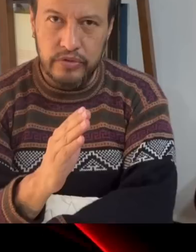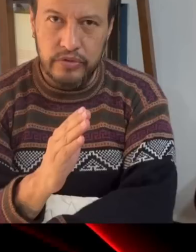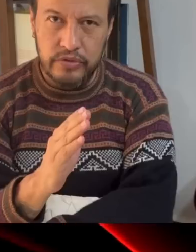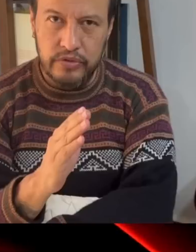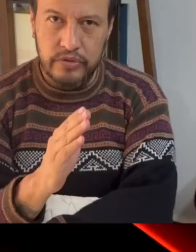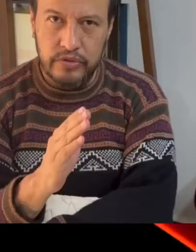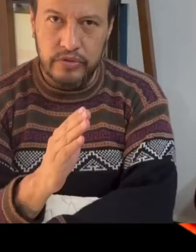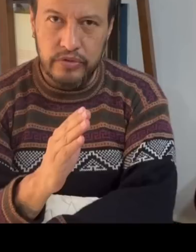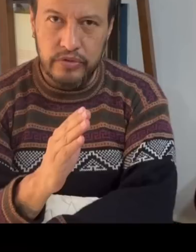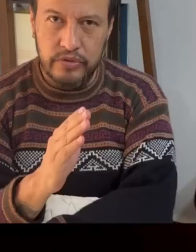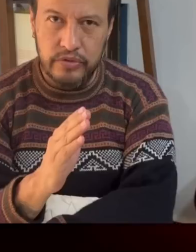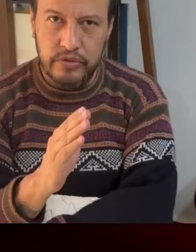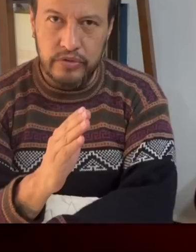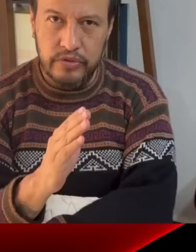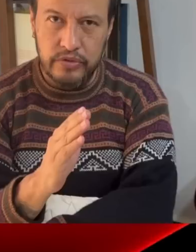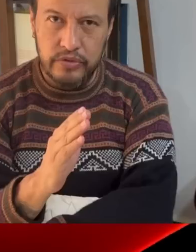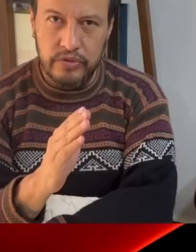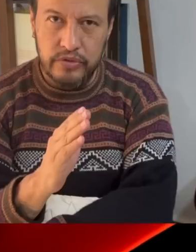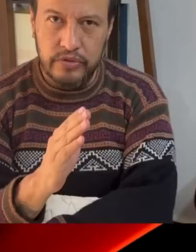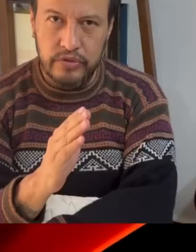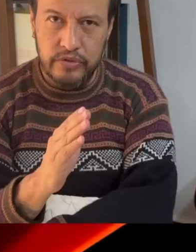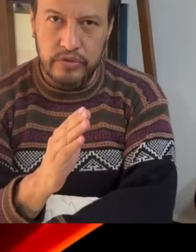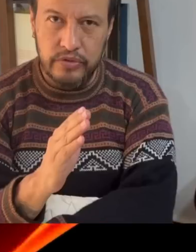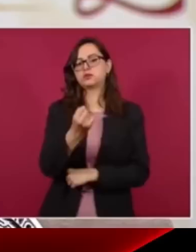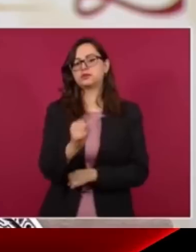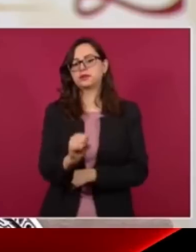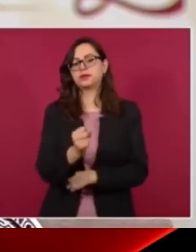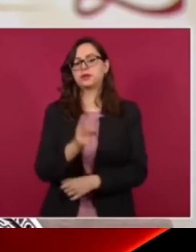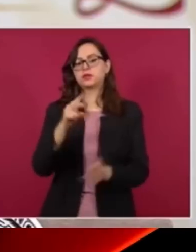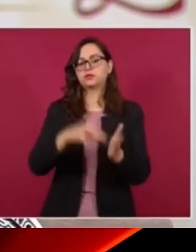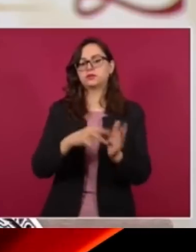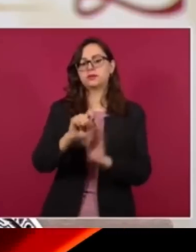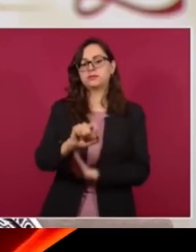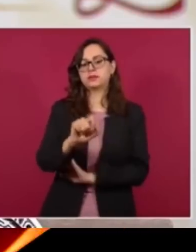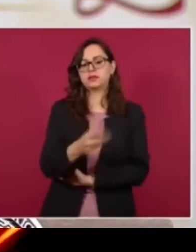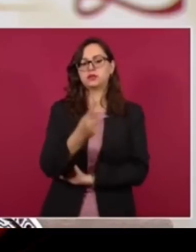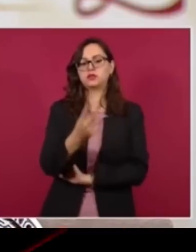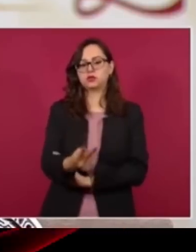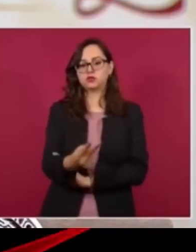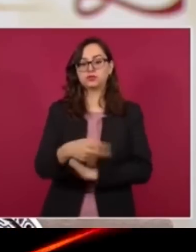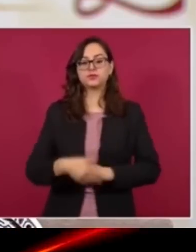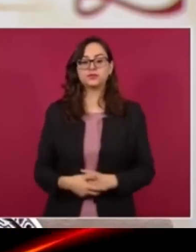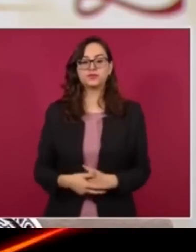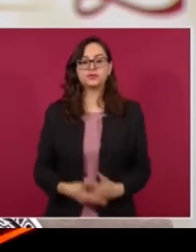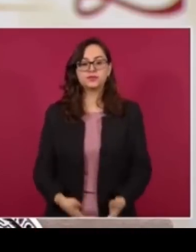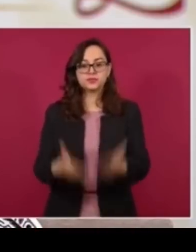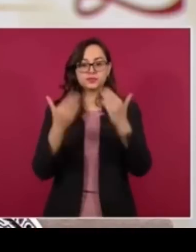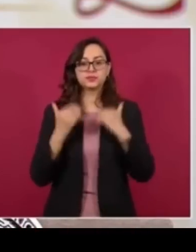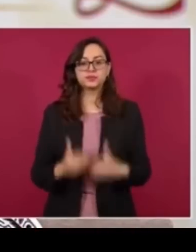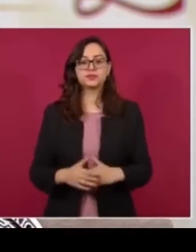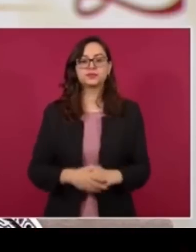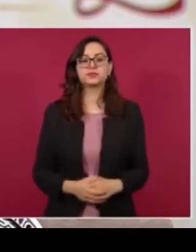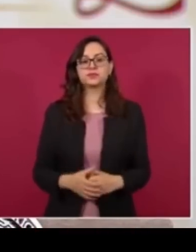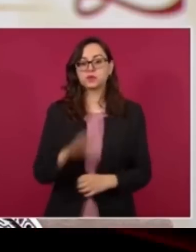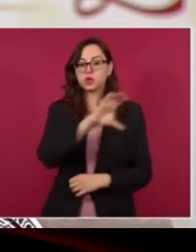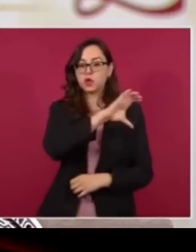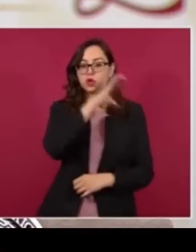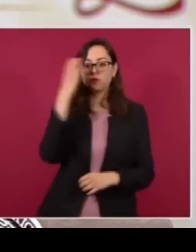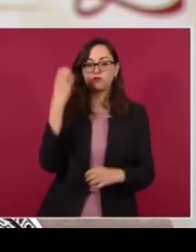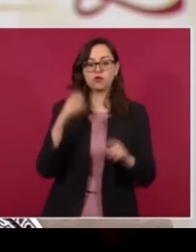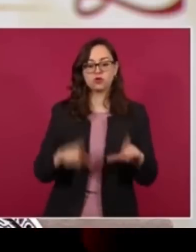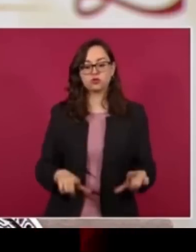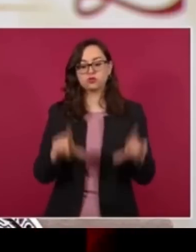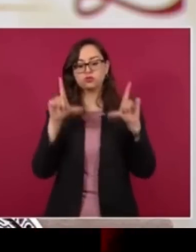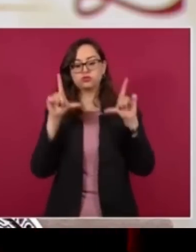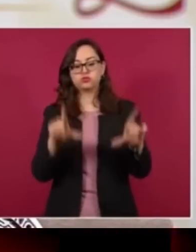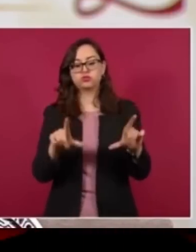ejército y en contra de la militarización. Con una fotografía sacada de contexto,